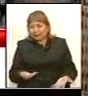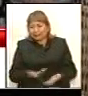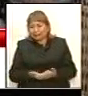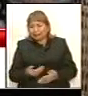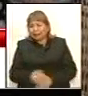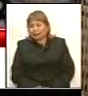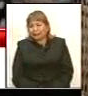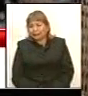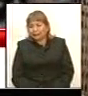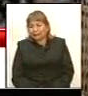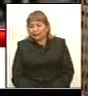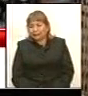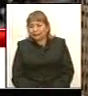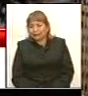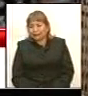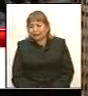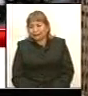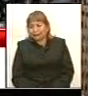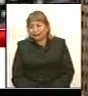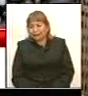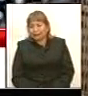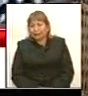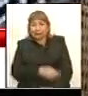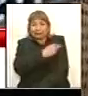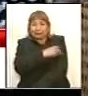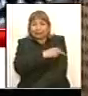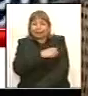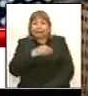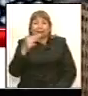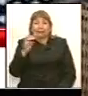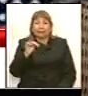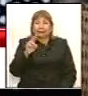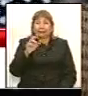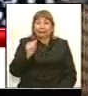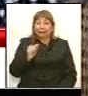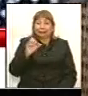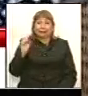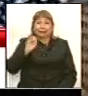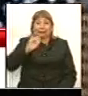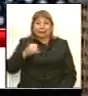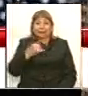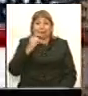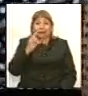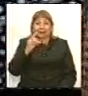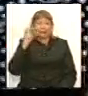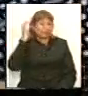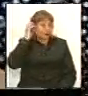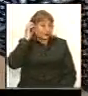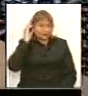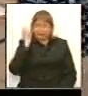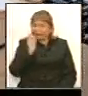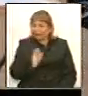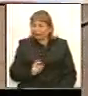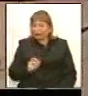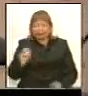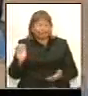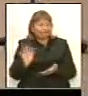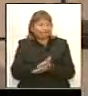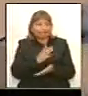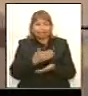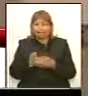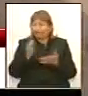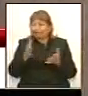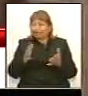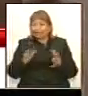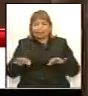¿Cómo no? ¿Cómo? Gracias. En el Hospital María Auxiliadora, que está en San Juan de Miraflores, la gente paupérrimamente pone